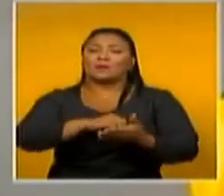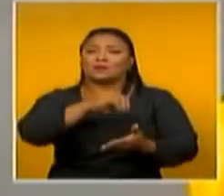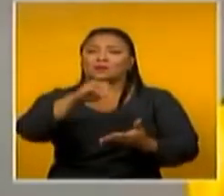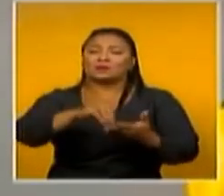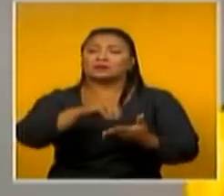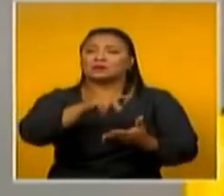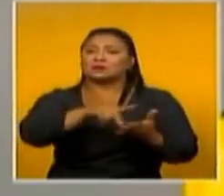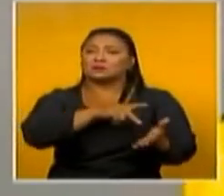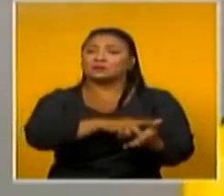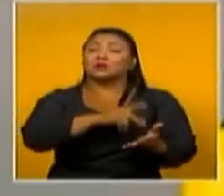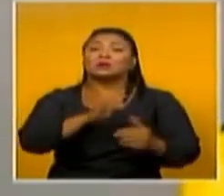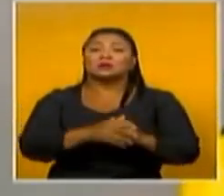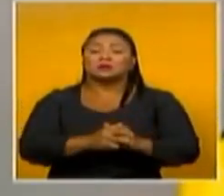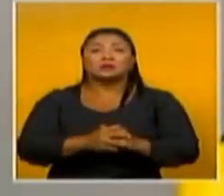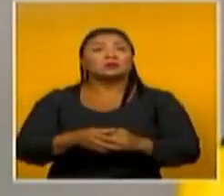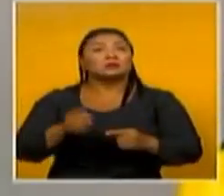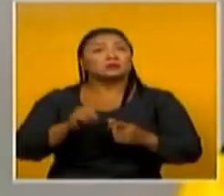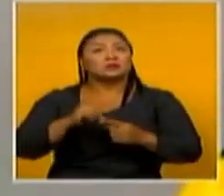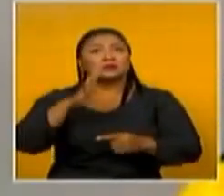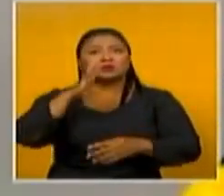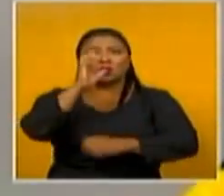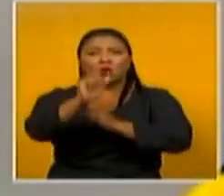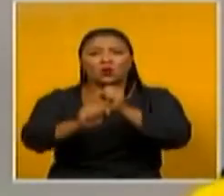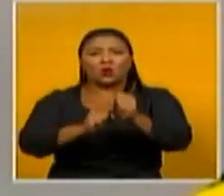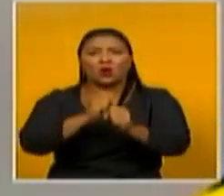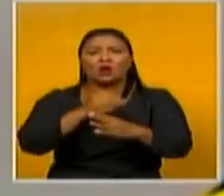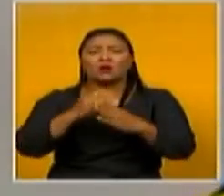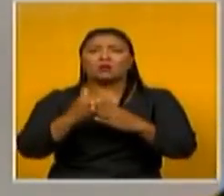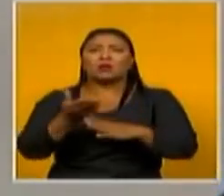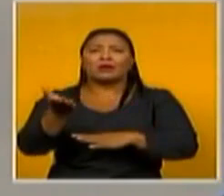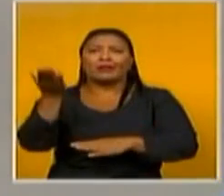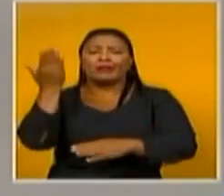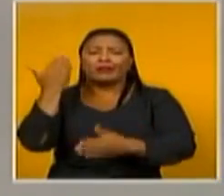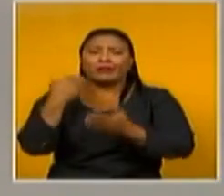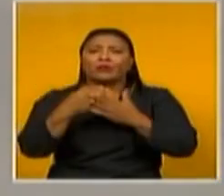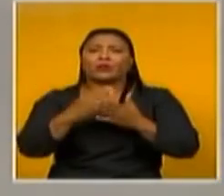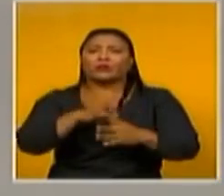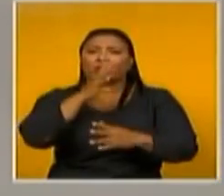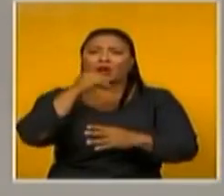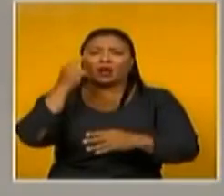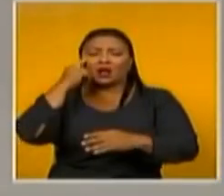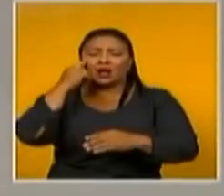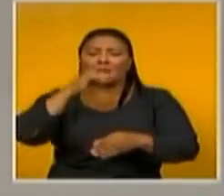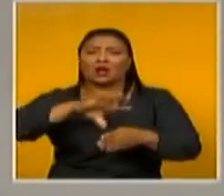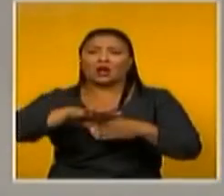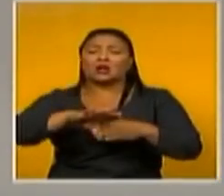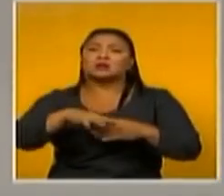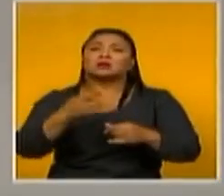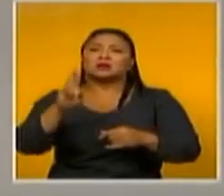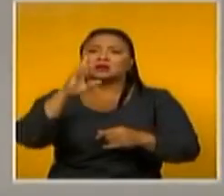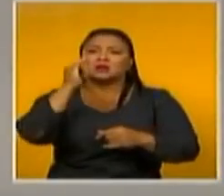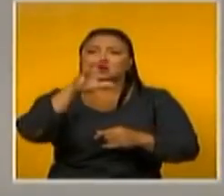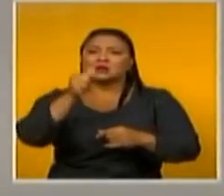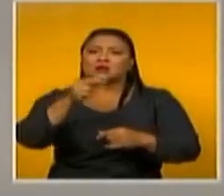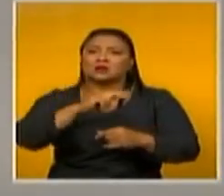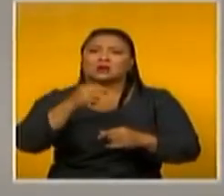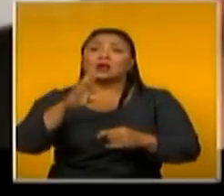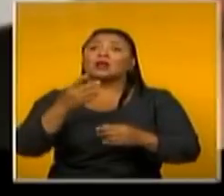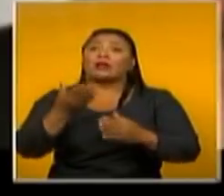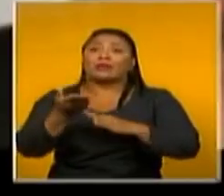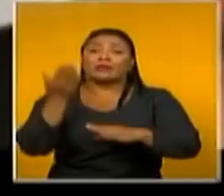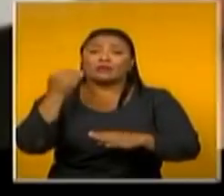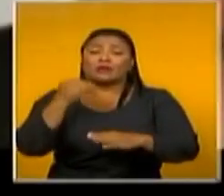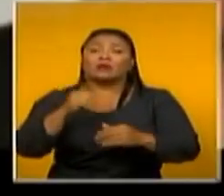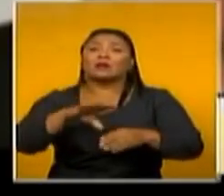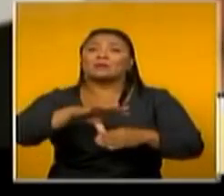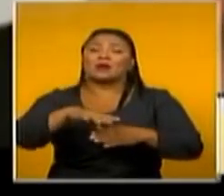Pichincha. Esto tras 5 años y medio después de que Rafael Correa y su entonces canciller Ricardo Patiño le otorgaran asilo en la